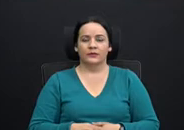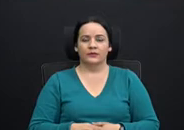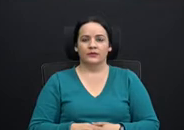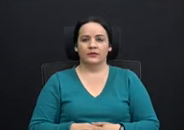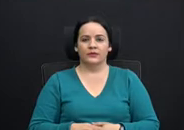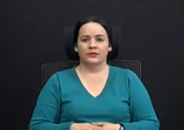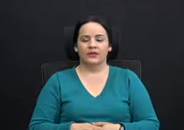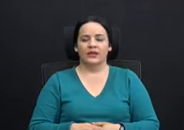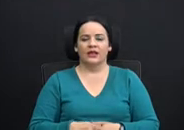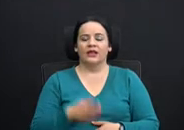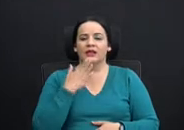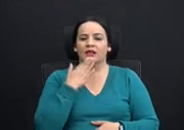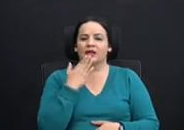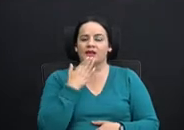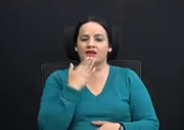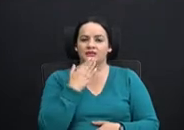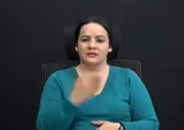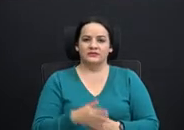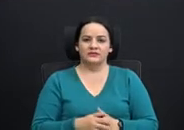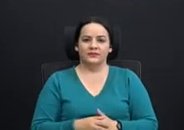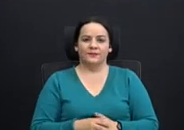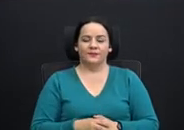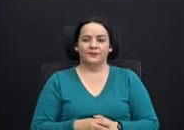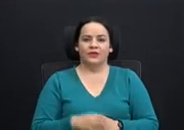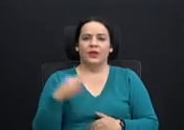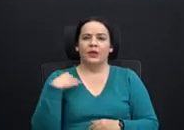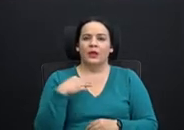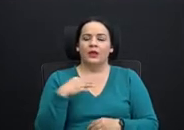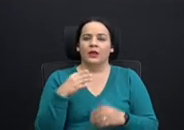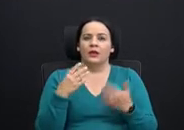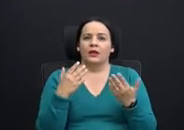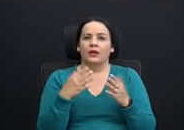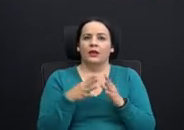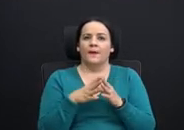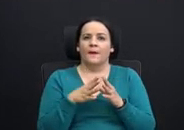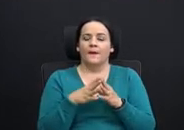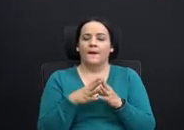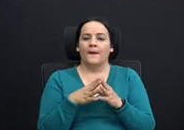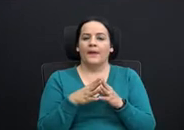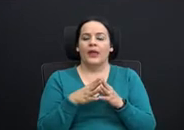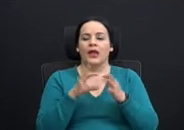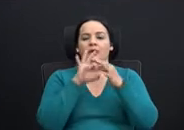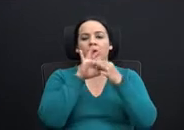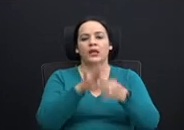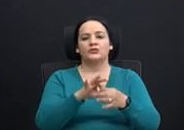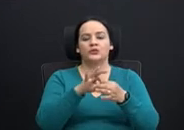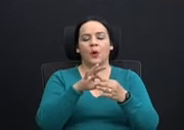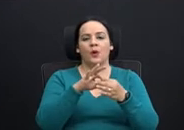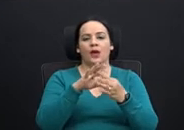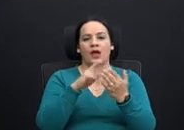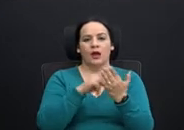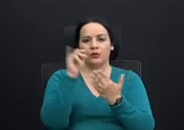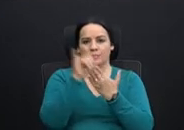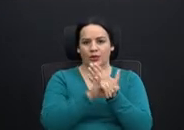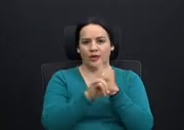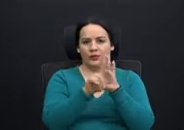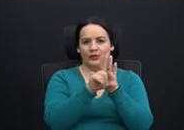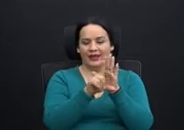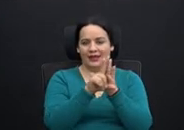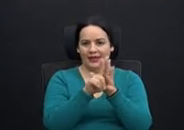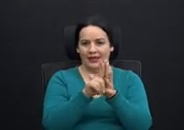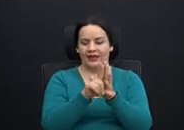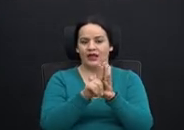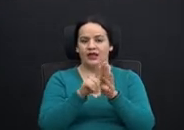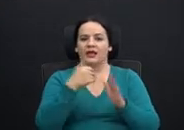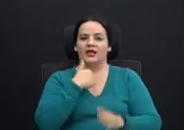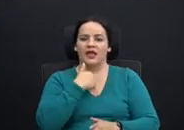Aló. Gracias. Ministro, de las iniciativas que existen, proyectos de ley aquí